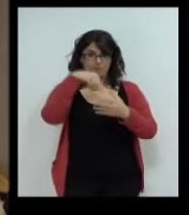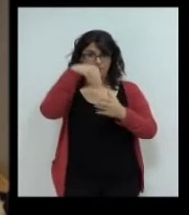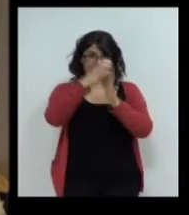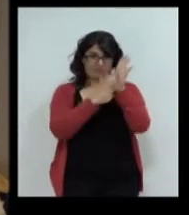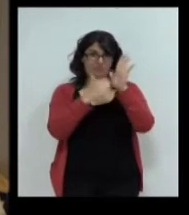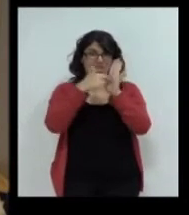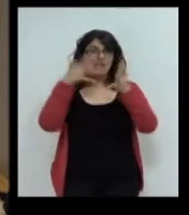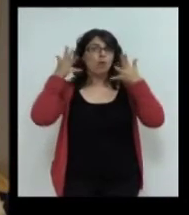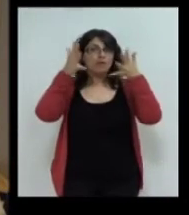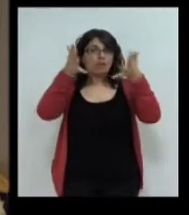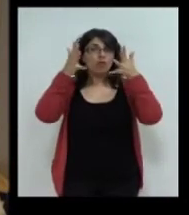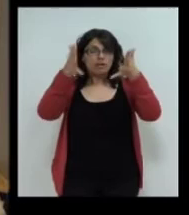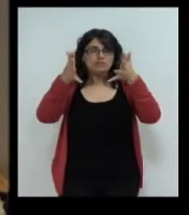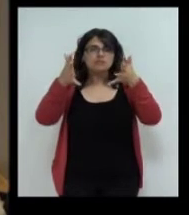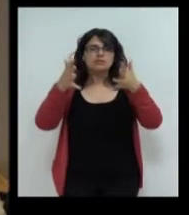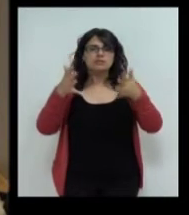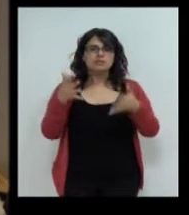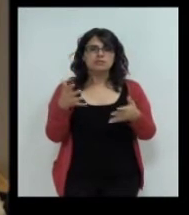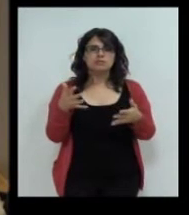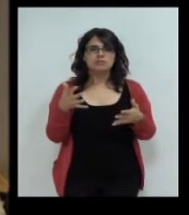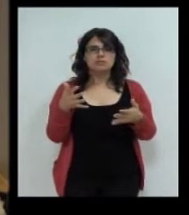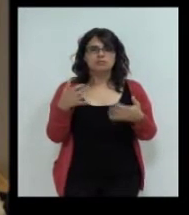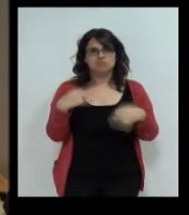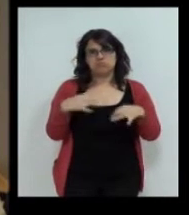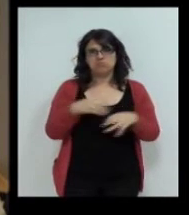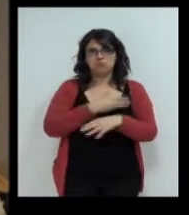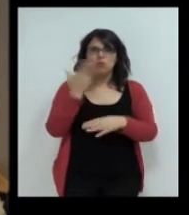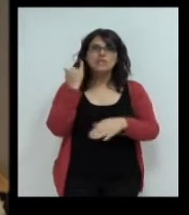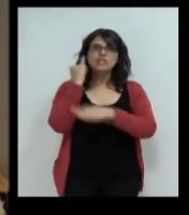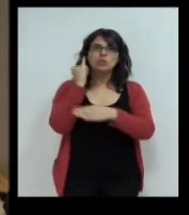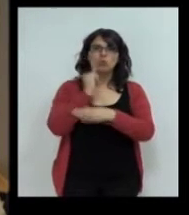tradicionalmente, un instituto europeo,